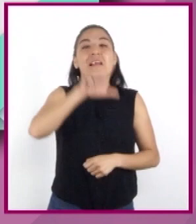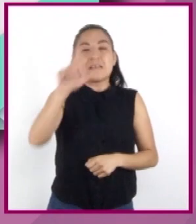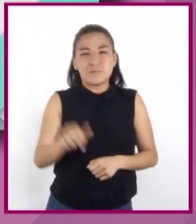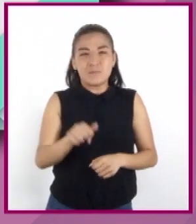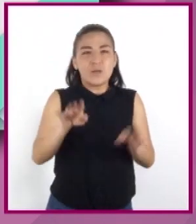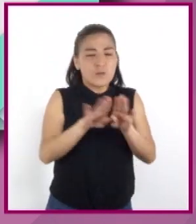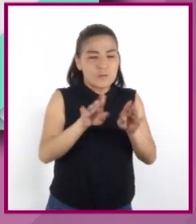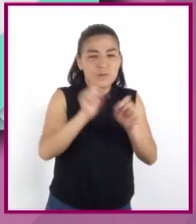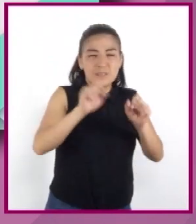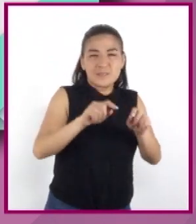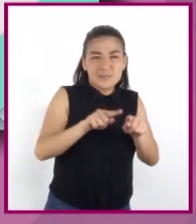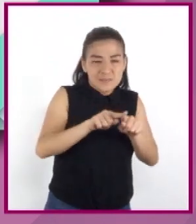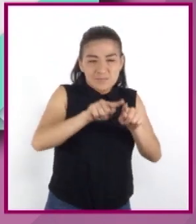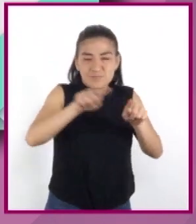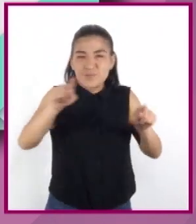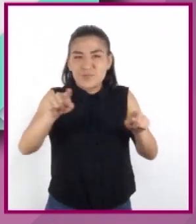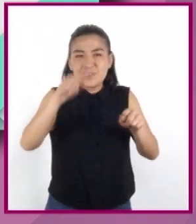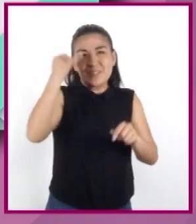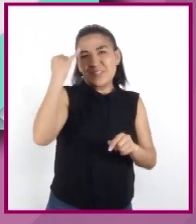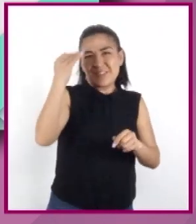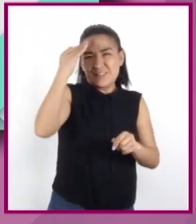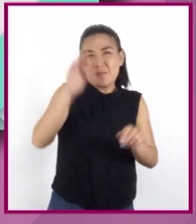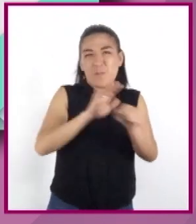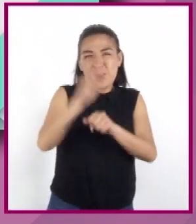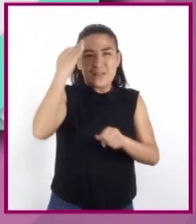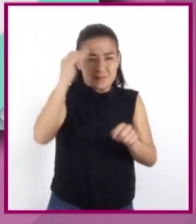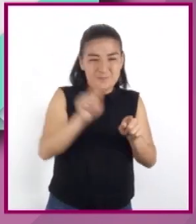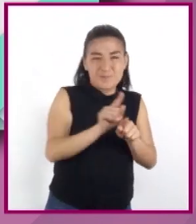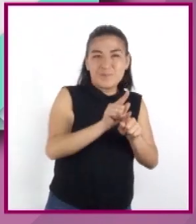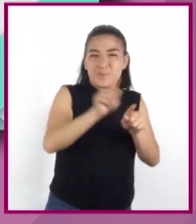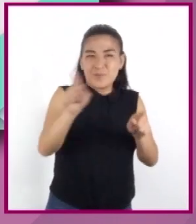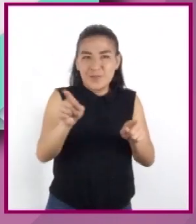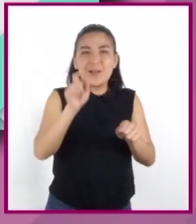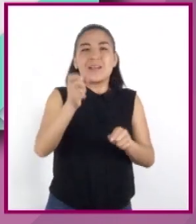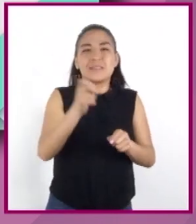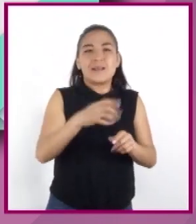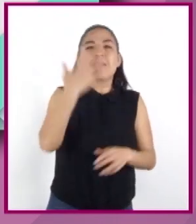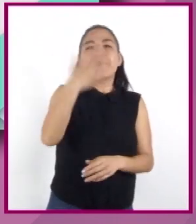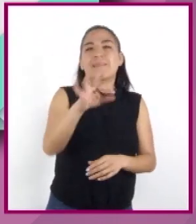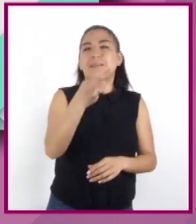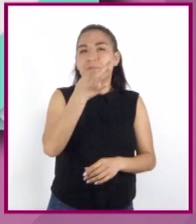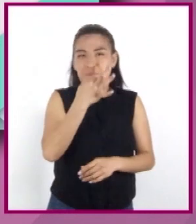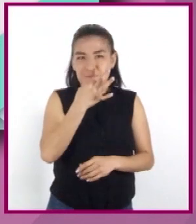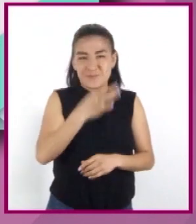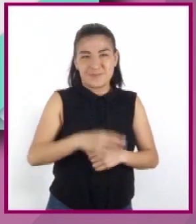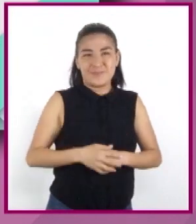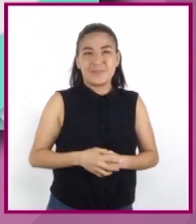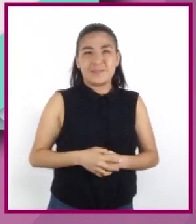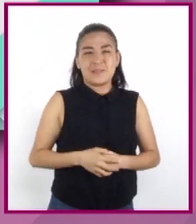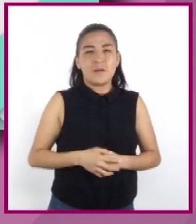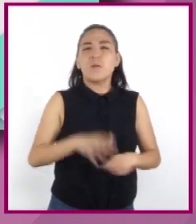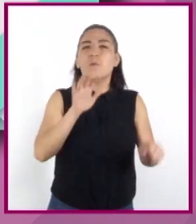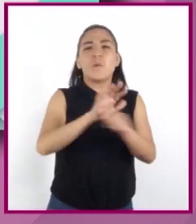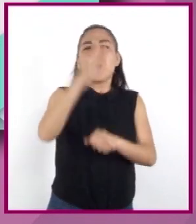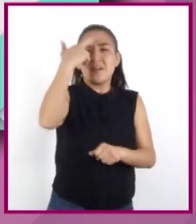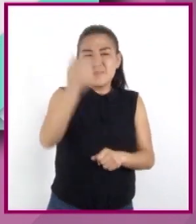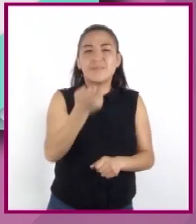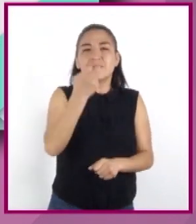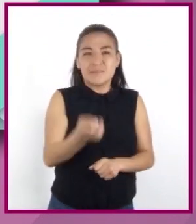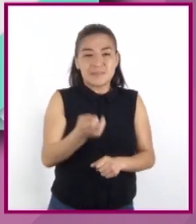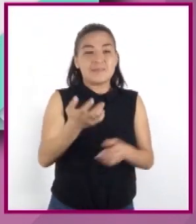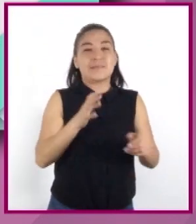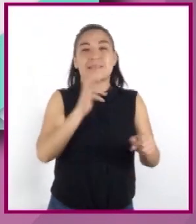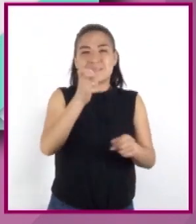la distancia entre ambas coordenadas en las abscisas, que es 10 minutos. Establecemos la razón y obtenemos que